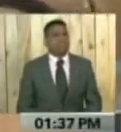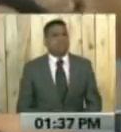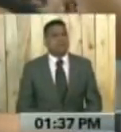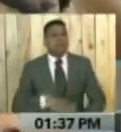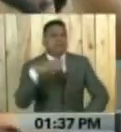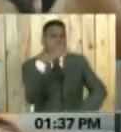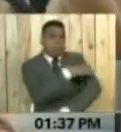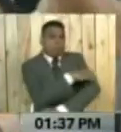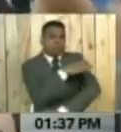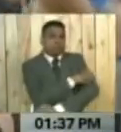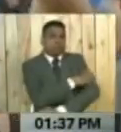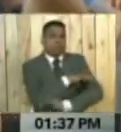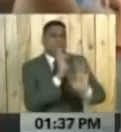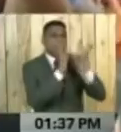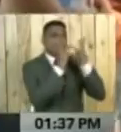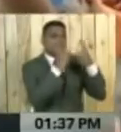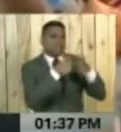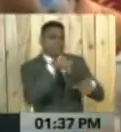empresarial,